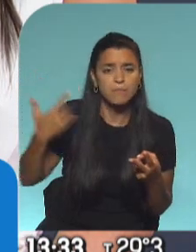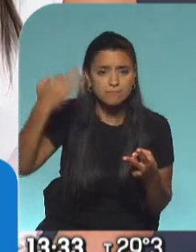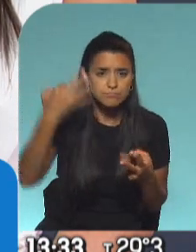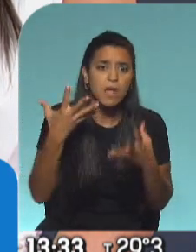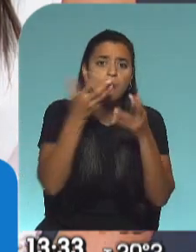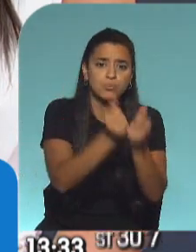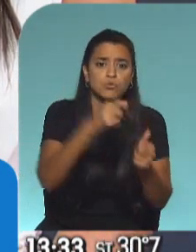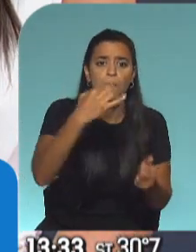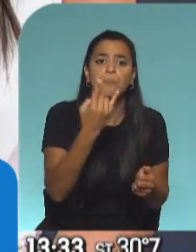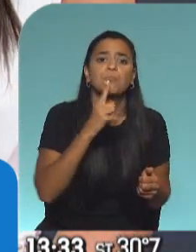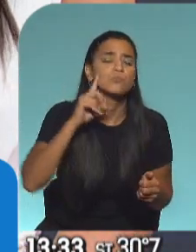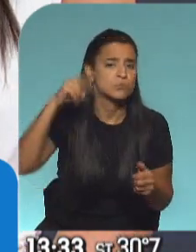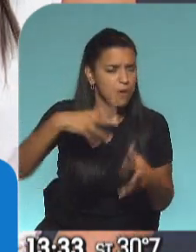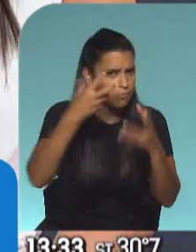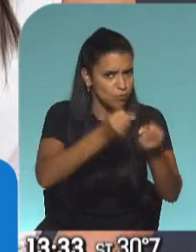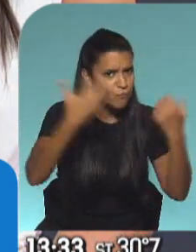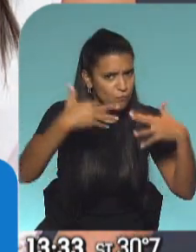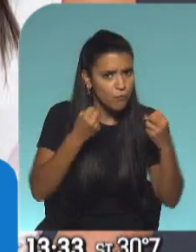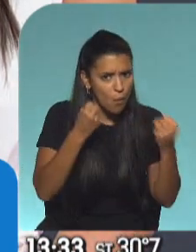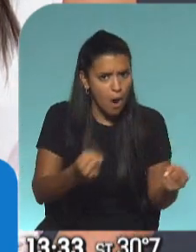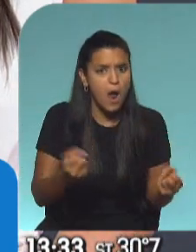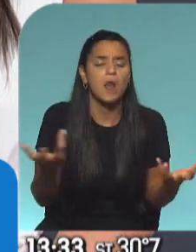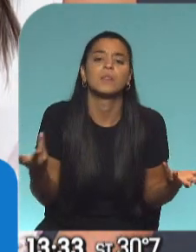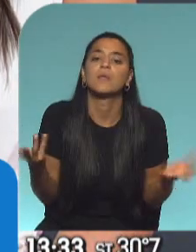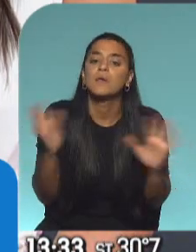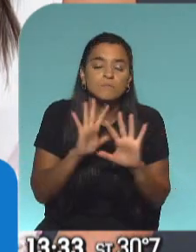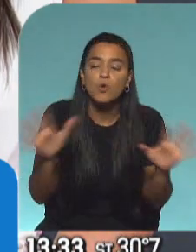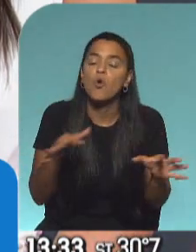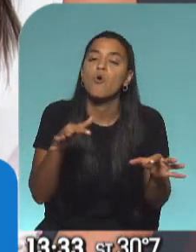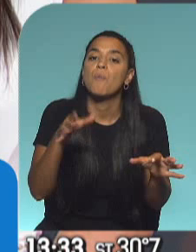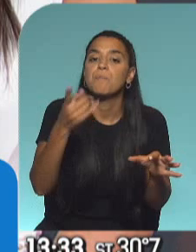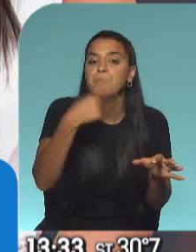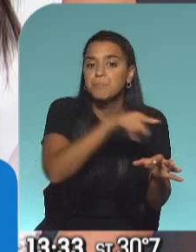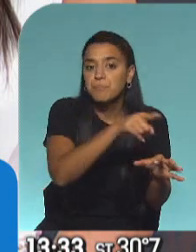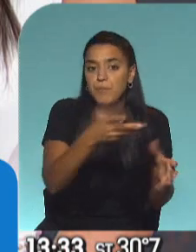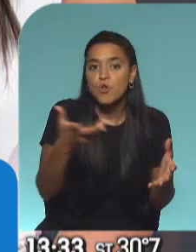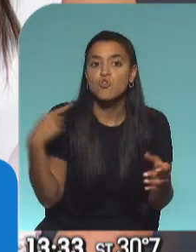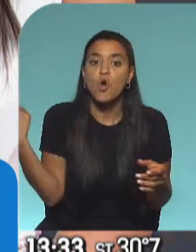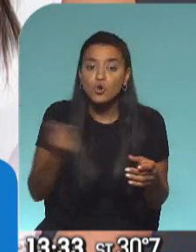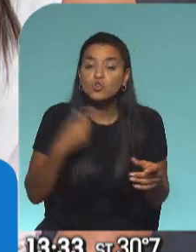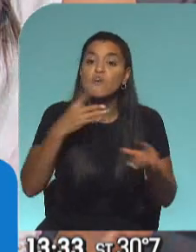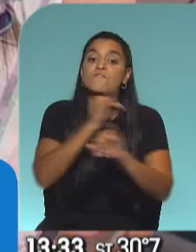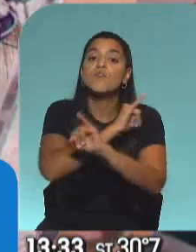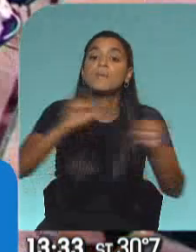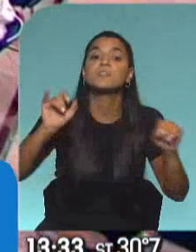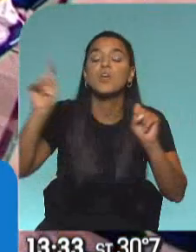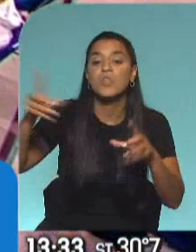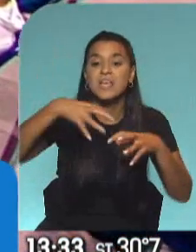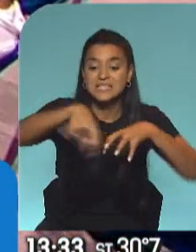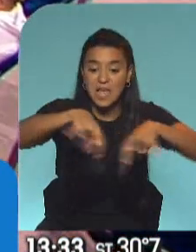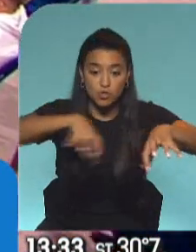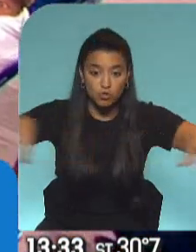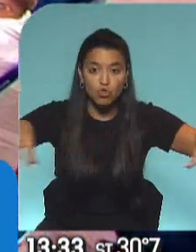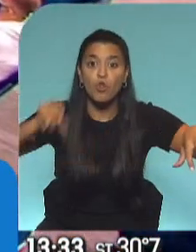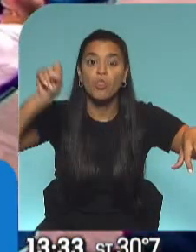apoyo a Putin es enorme, que es el mal menor, lo que sea. Nosotros recibimos la información de los sectores intelectuales